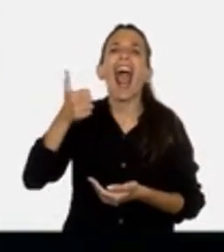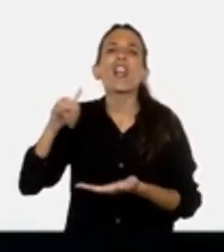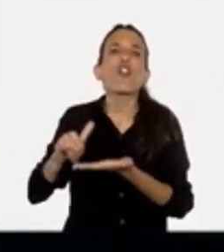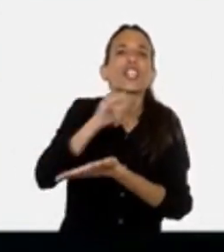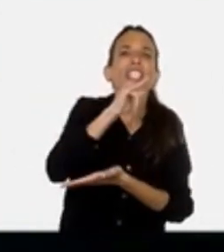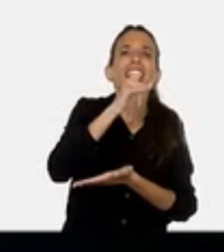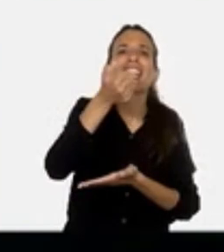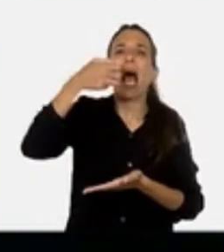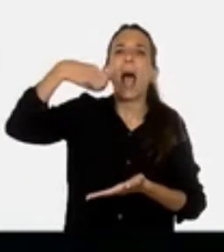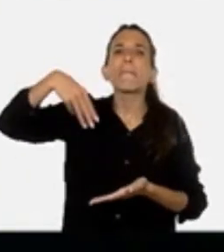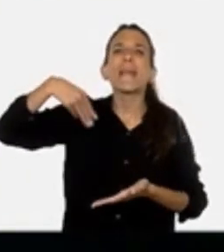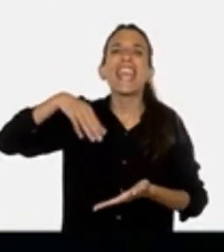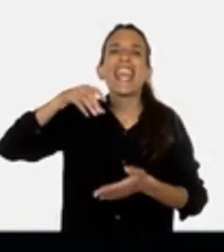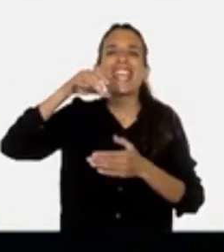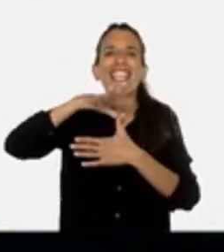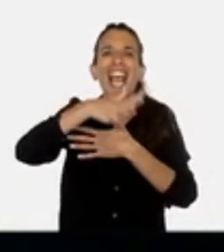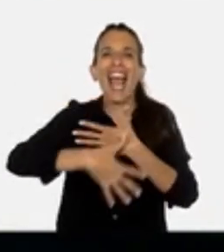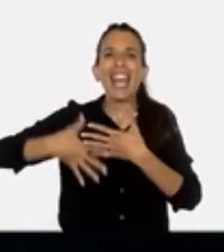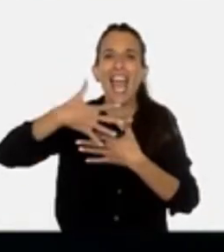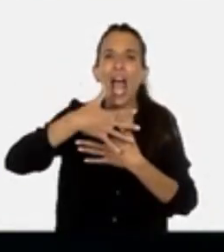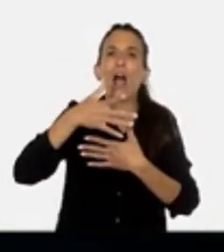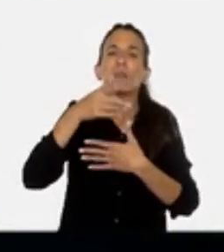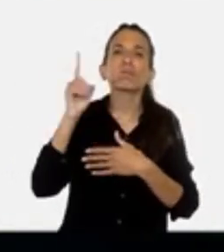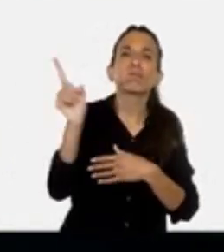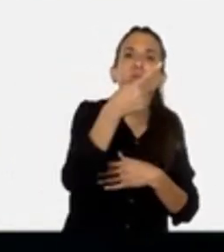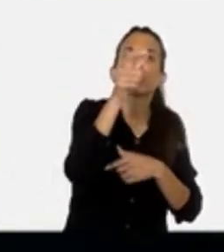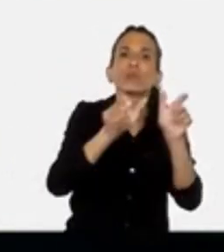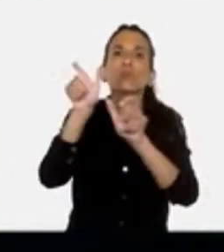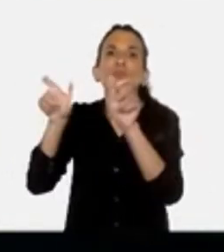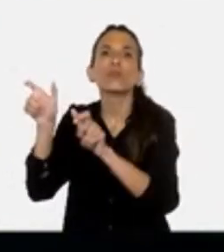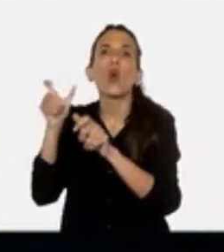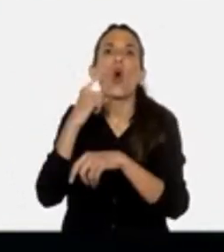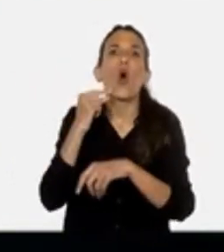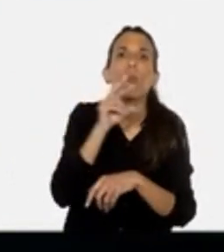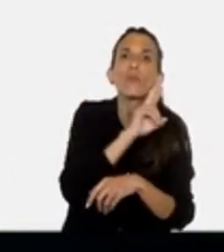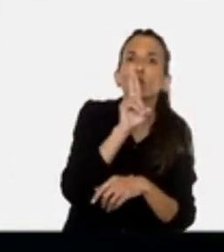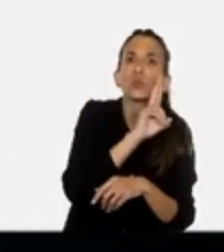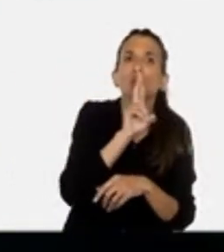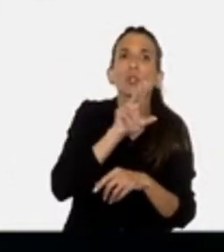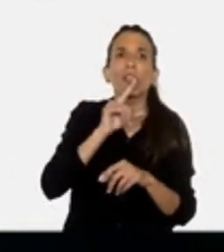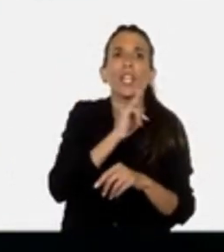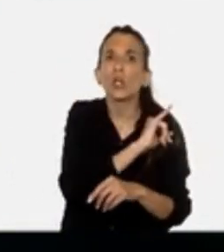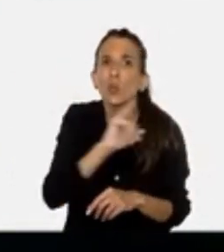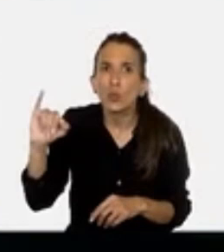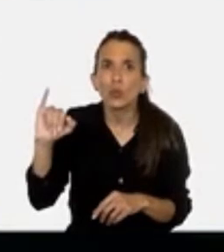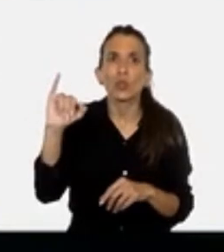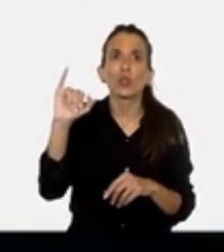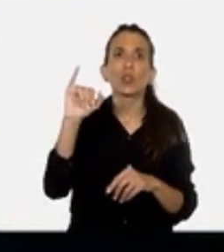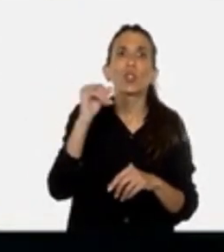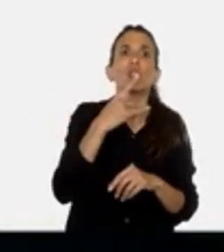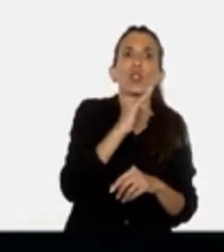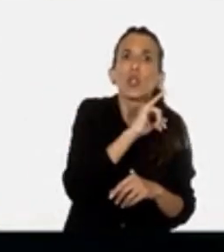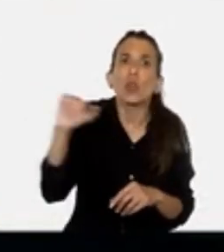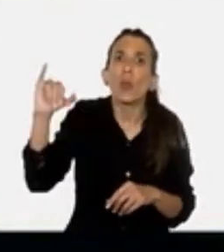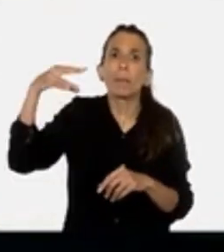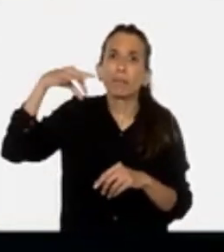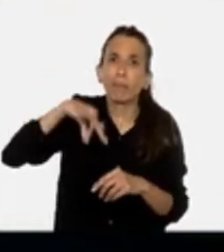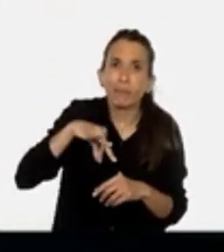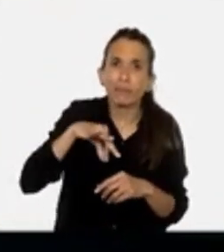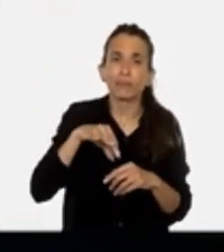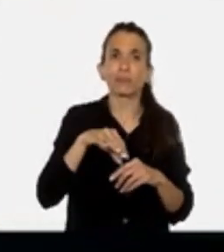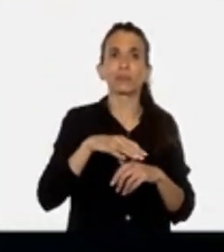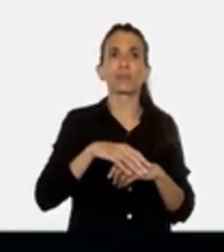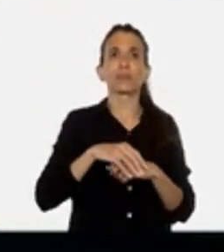los trabajadores y las trabajadoras que fueron usados como de segunda mano como mano de obra barata